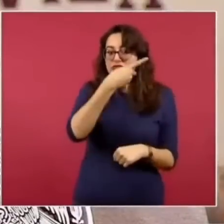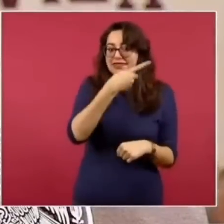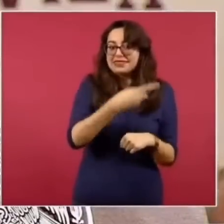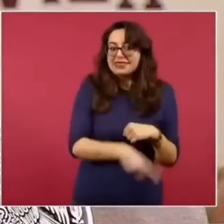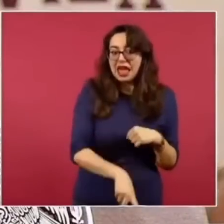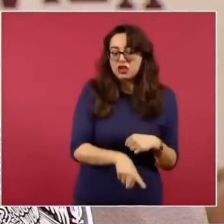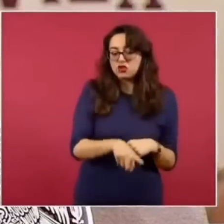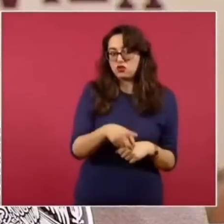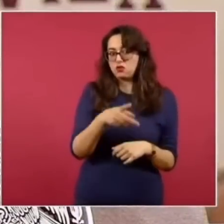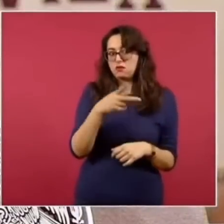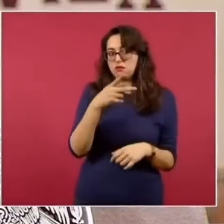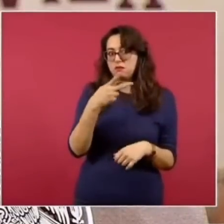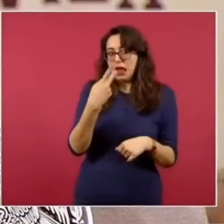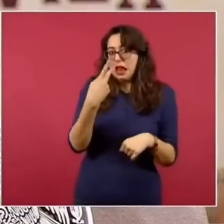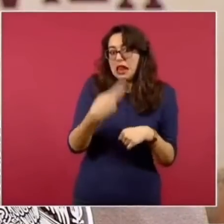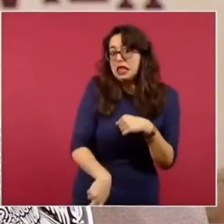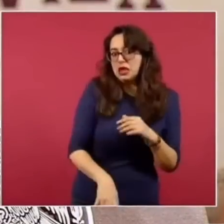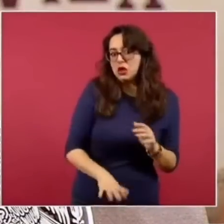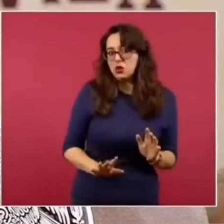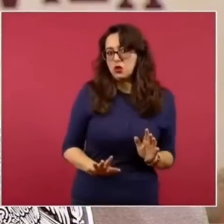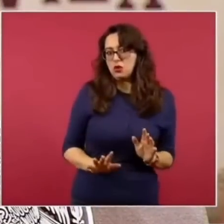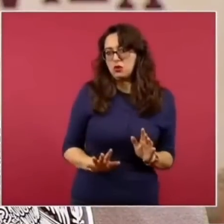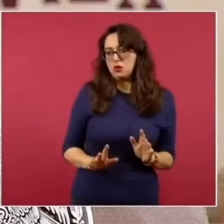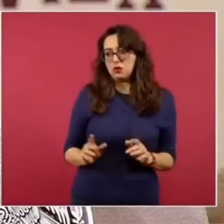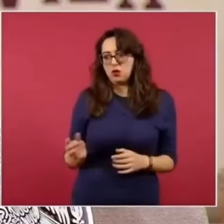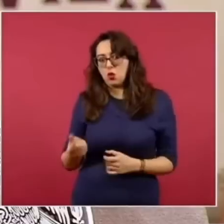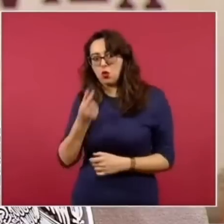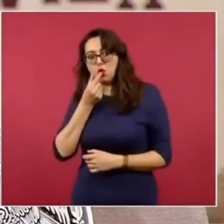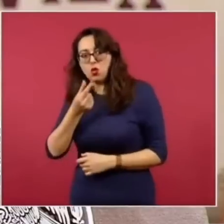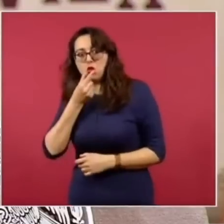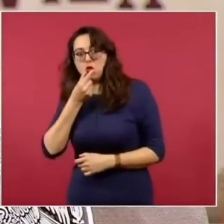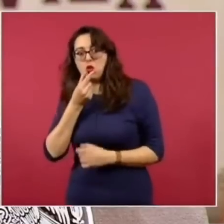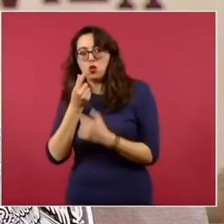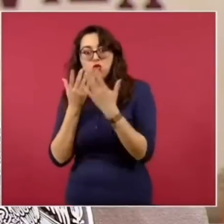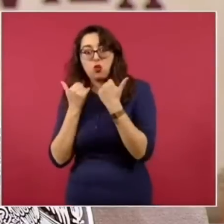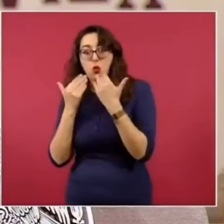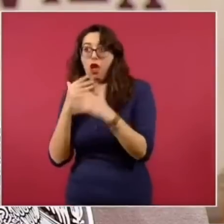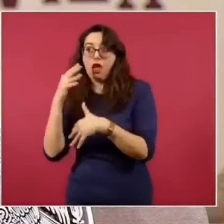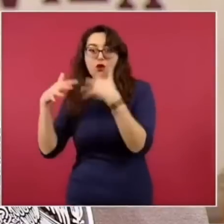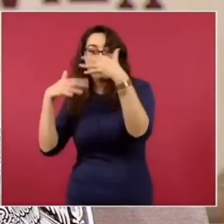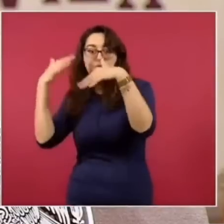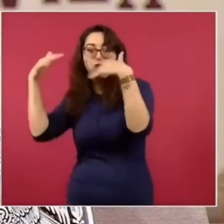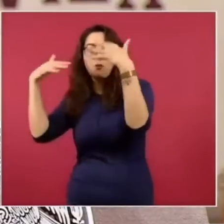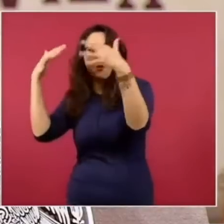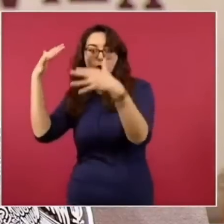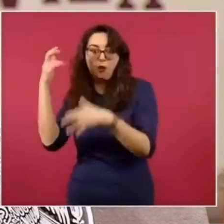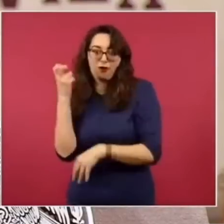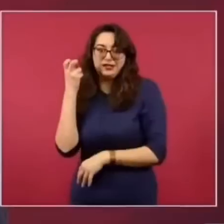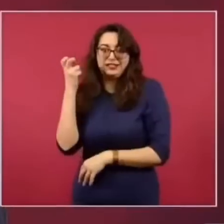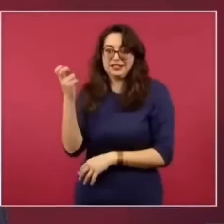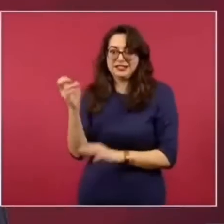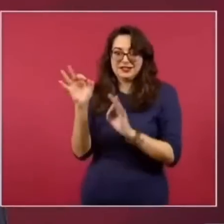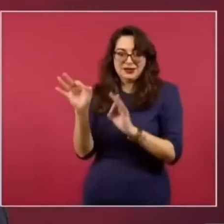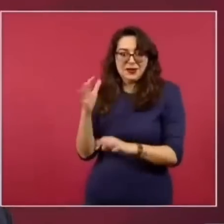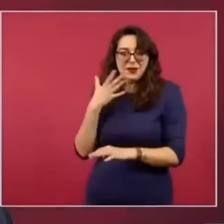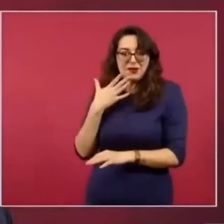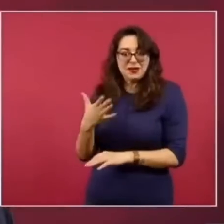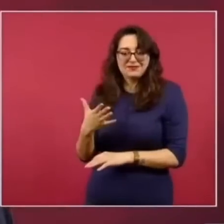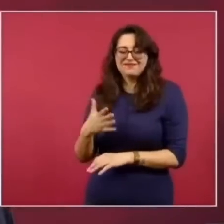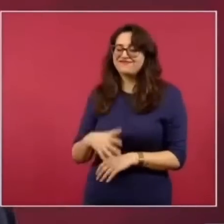daño, como veremos ahora y en particular en la presentación del doctor Schwartz. El tabaco tiene